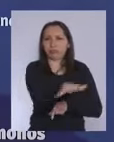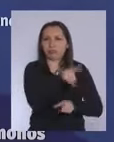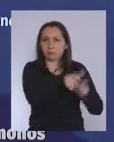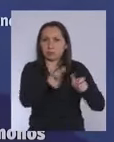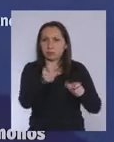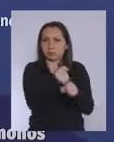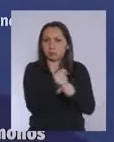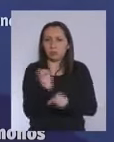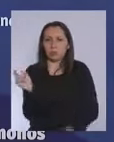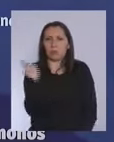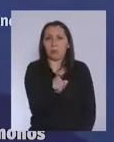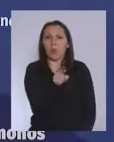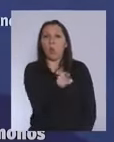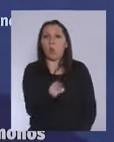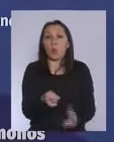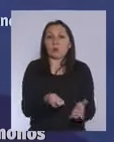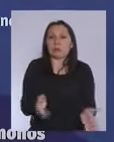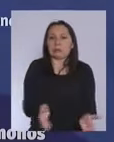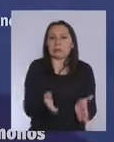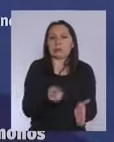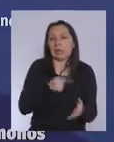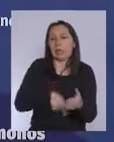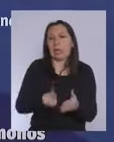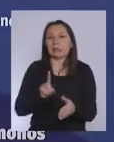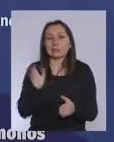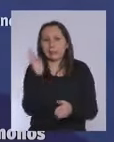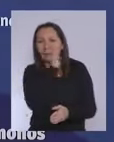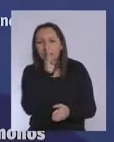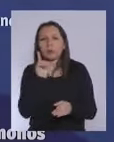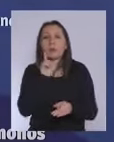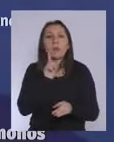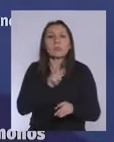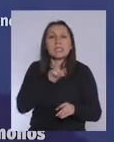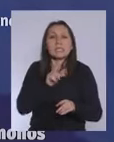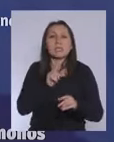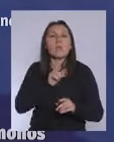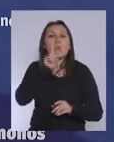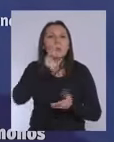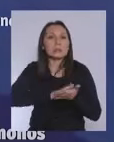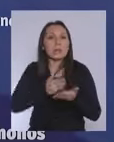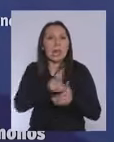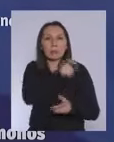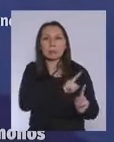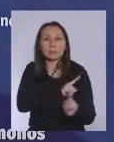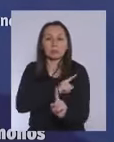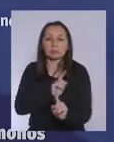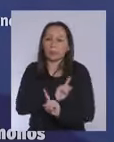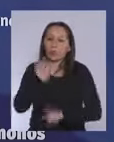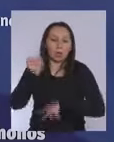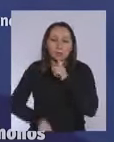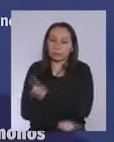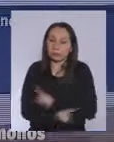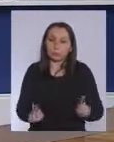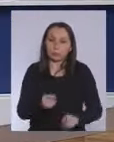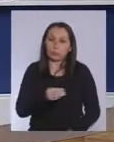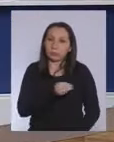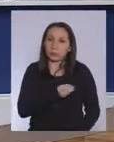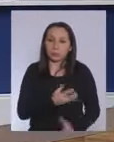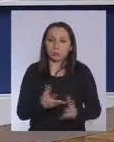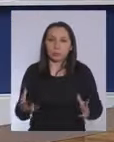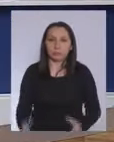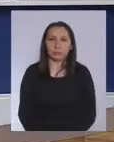diciendo que los están estimulando para que tomen exámenes en gente sana eso no lo voy a tolerar lo siento mucho